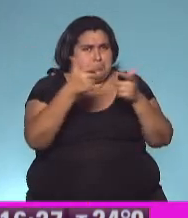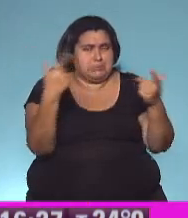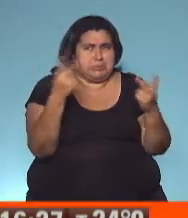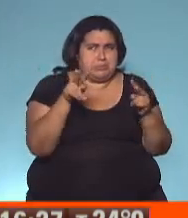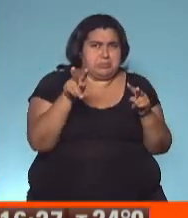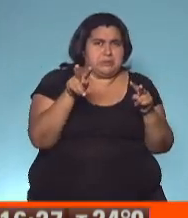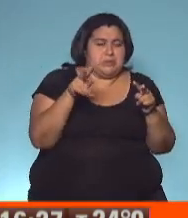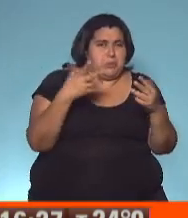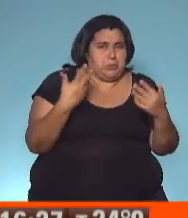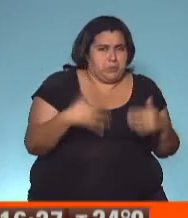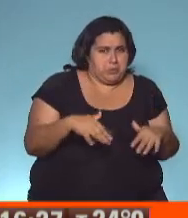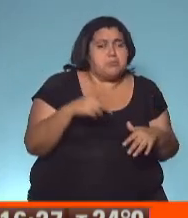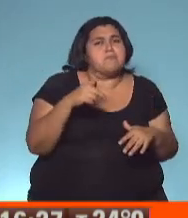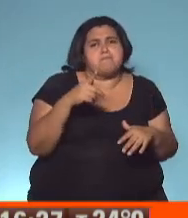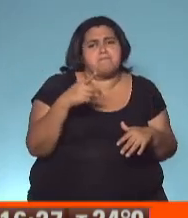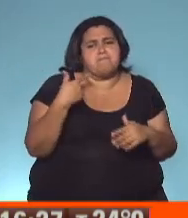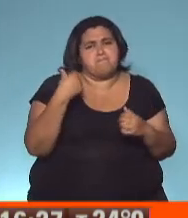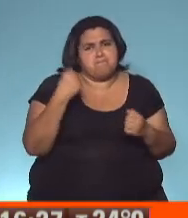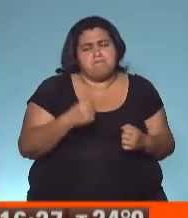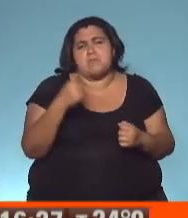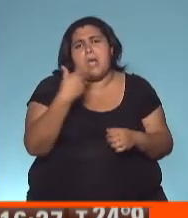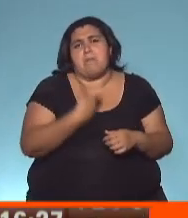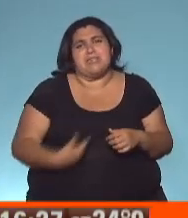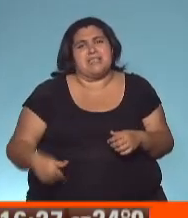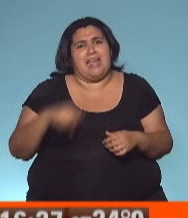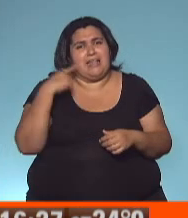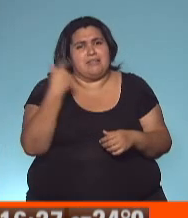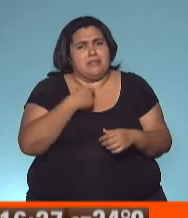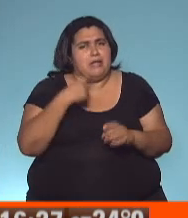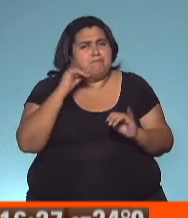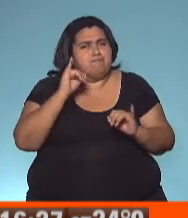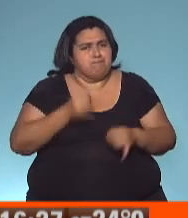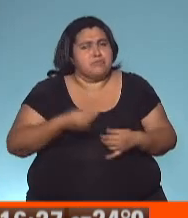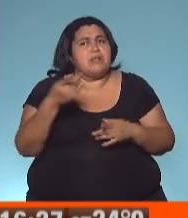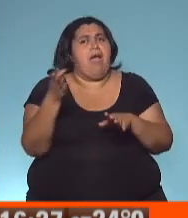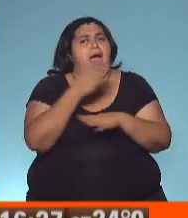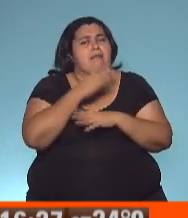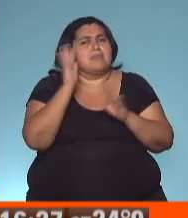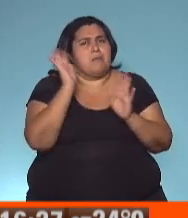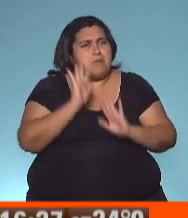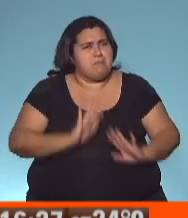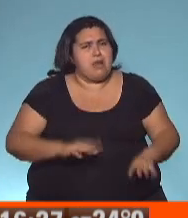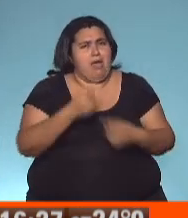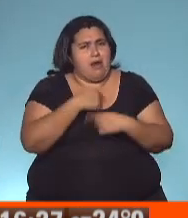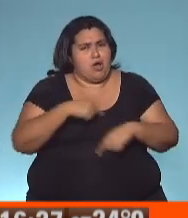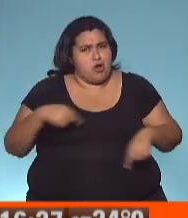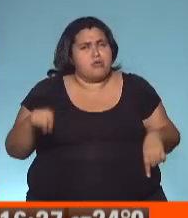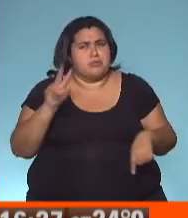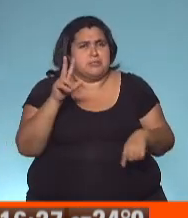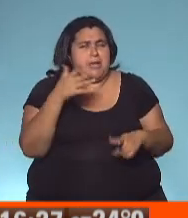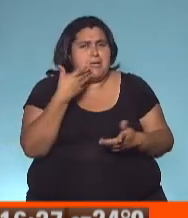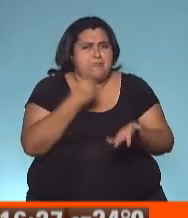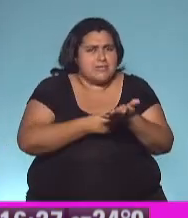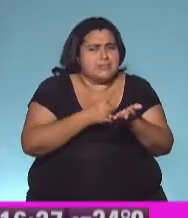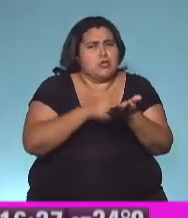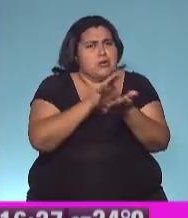que el presidente parece tomó una decisión acertada en anticiparse y empezar a tomar los medios.